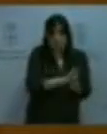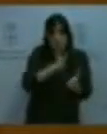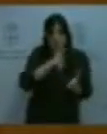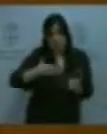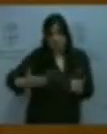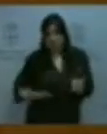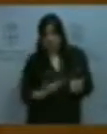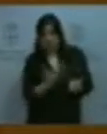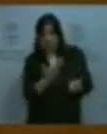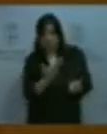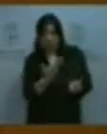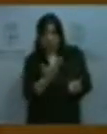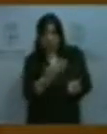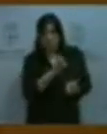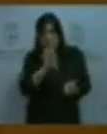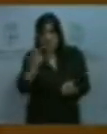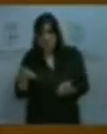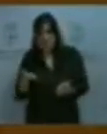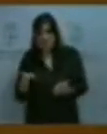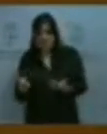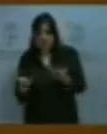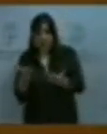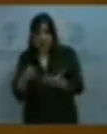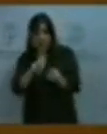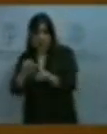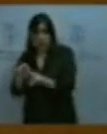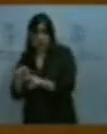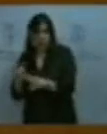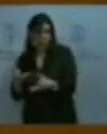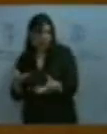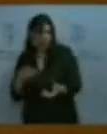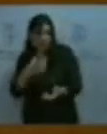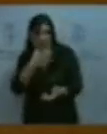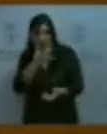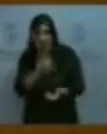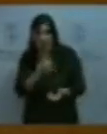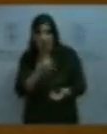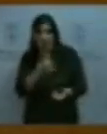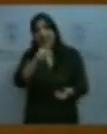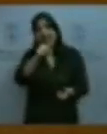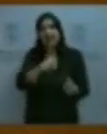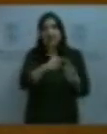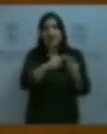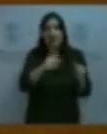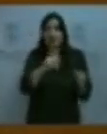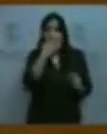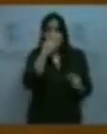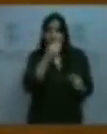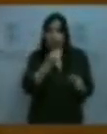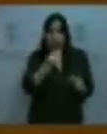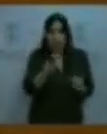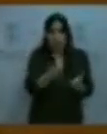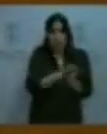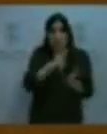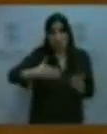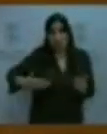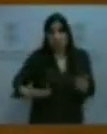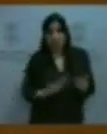diga. Que haya más lobos atropellados en Asturias que lo que hace la consejería para control de población es un